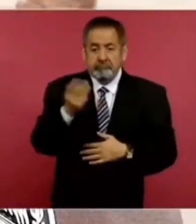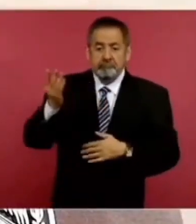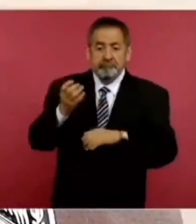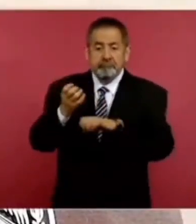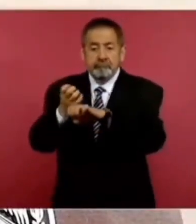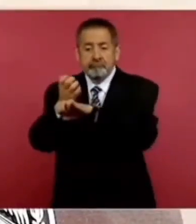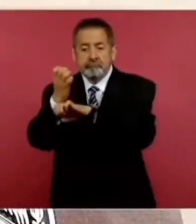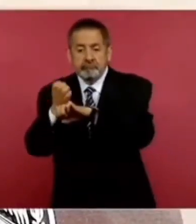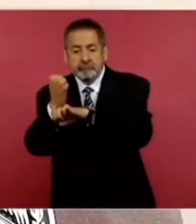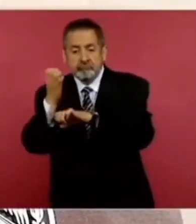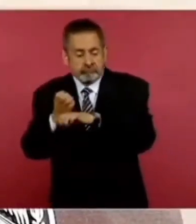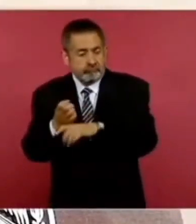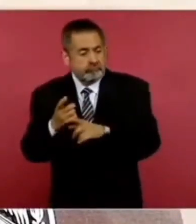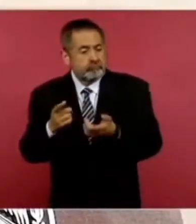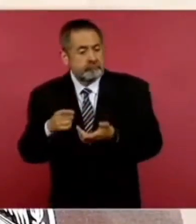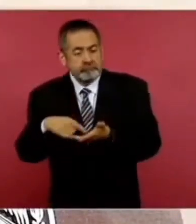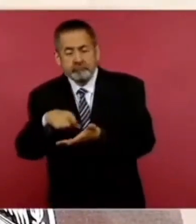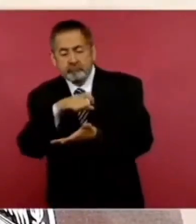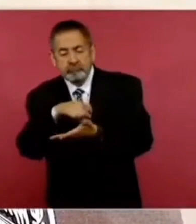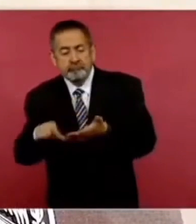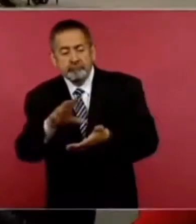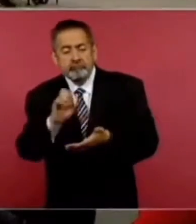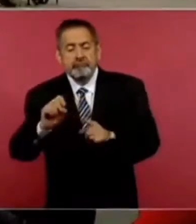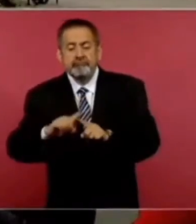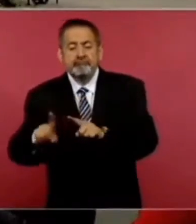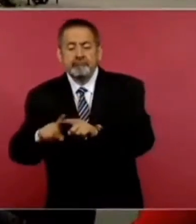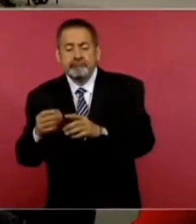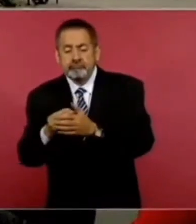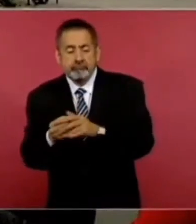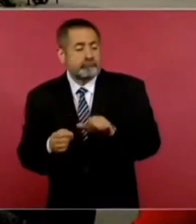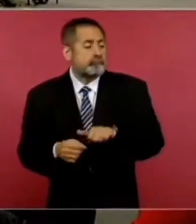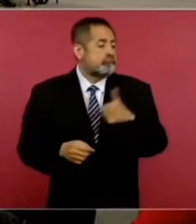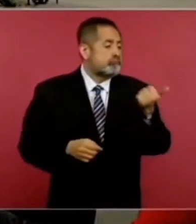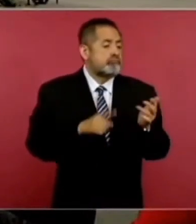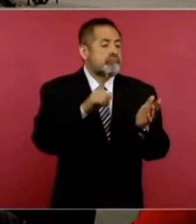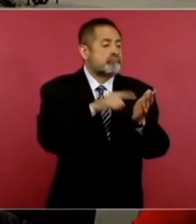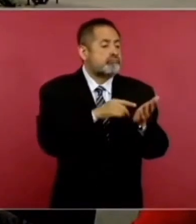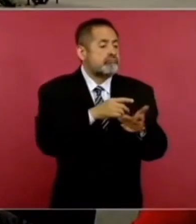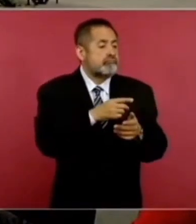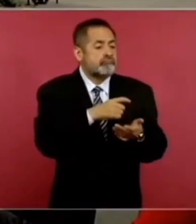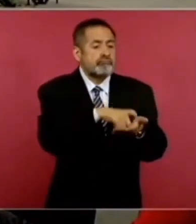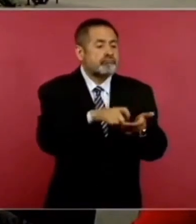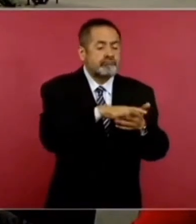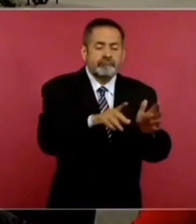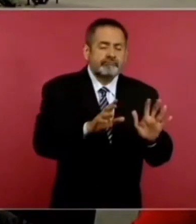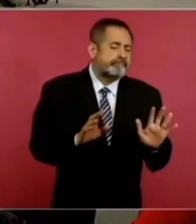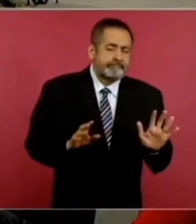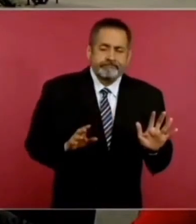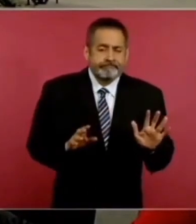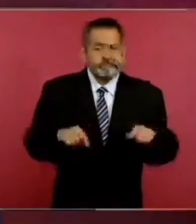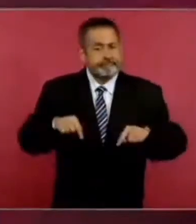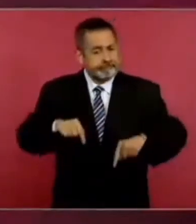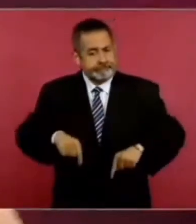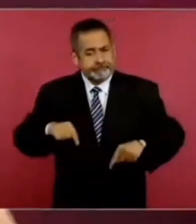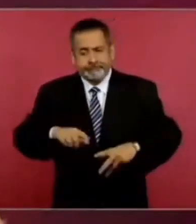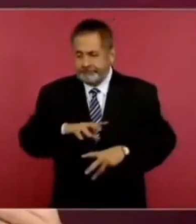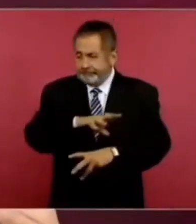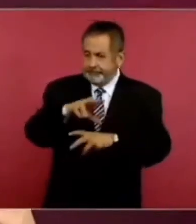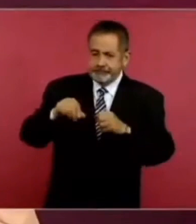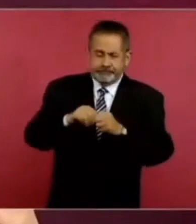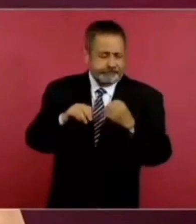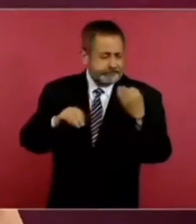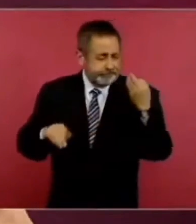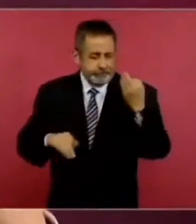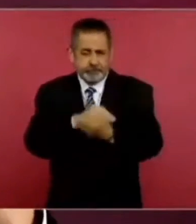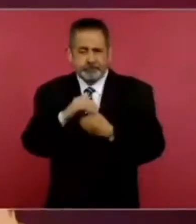comprando 500 claves y estados que están comprando 1,000 claves. Aquí en IMSS Bienestar todos los estados tendrán el mismo número